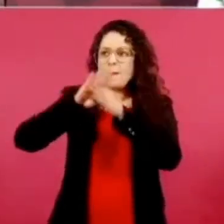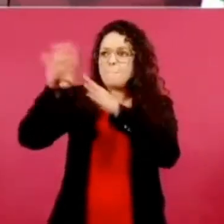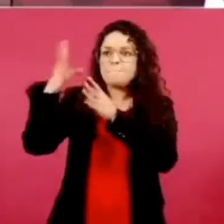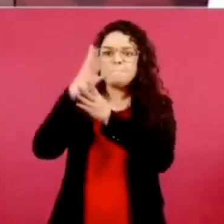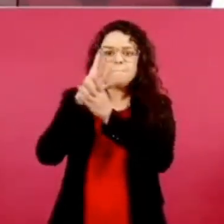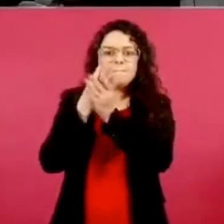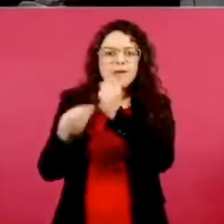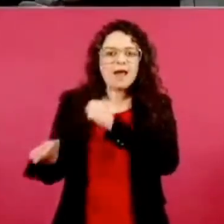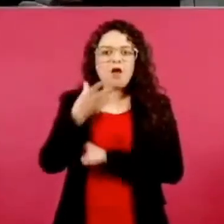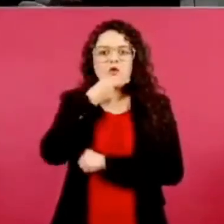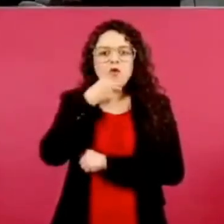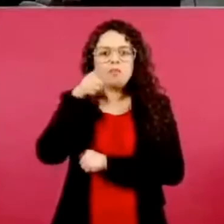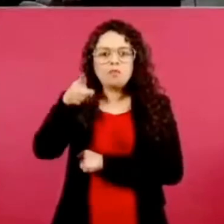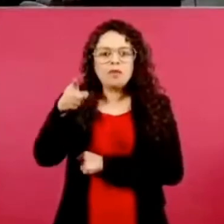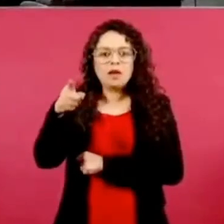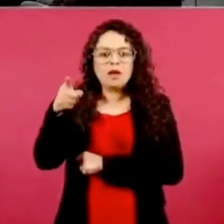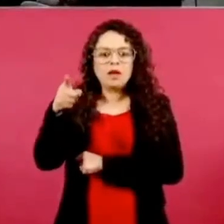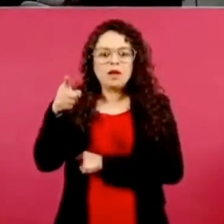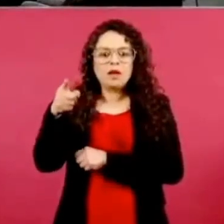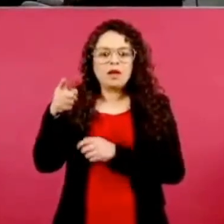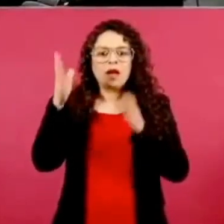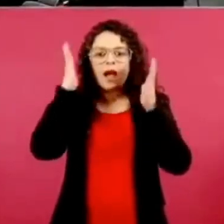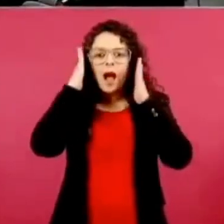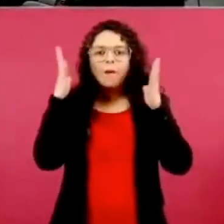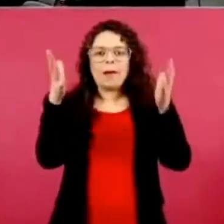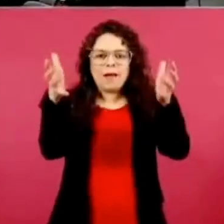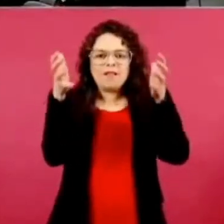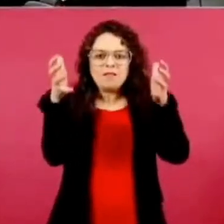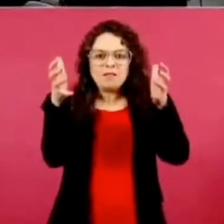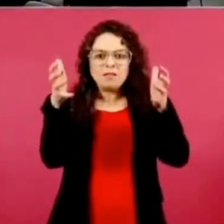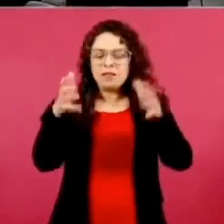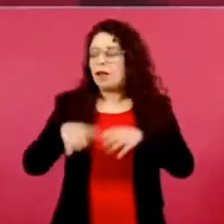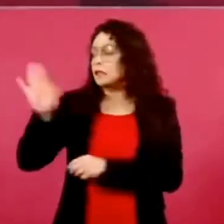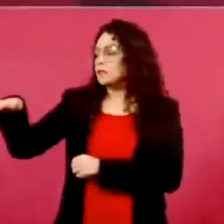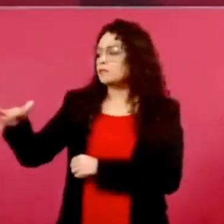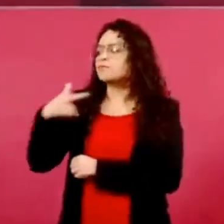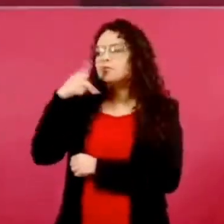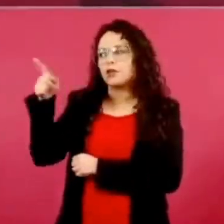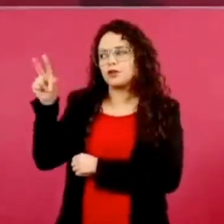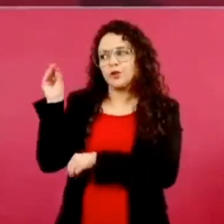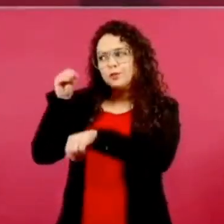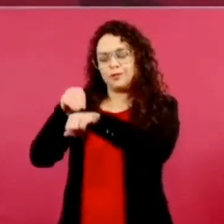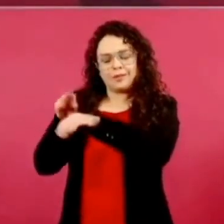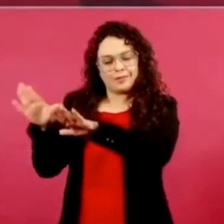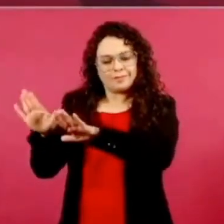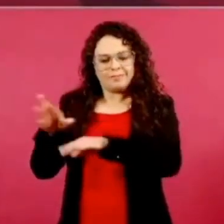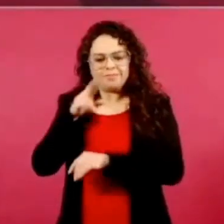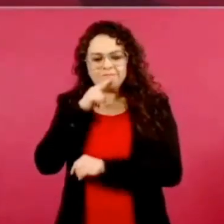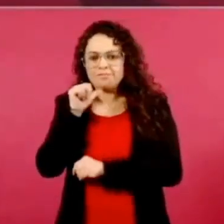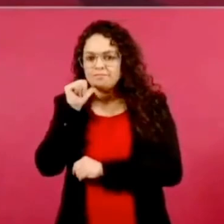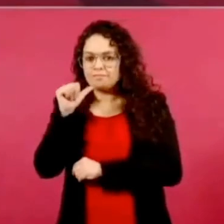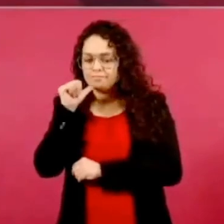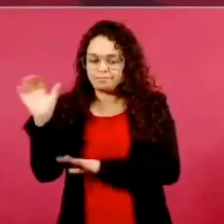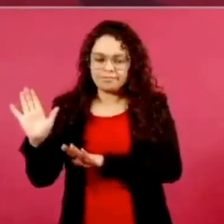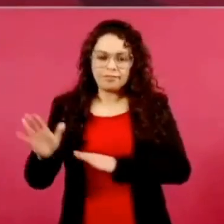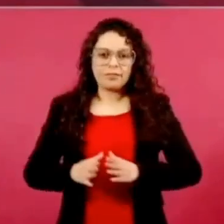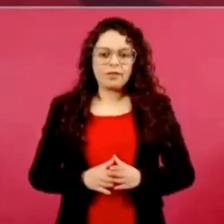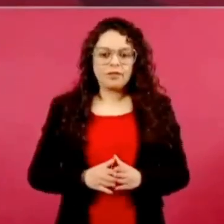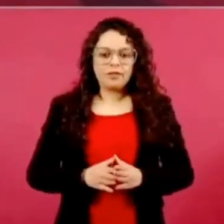Sí, no, mejor no lo ponga, porque no. Pero es lo más